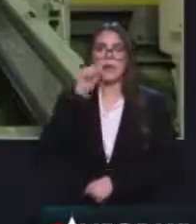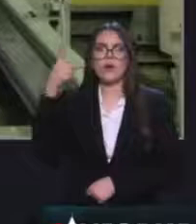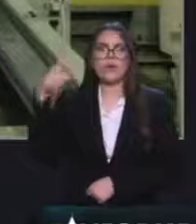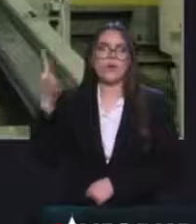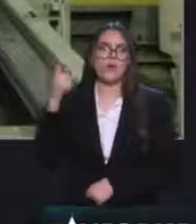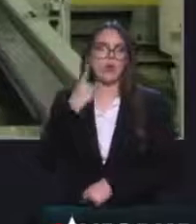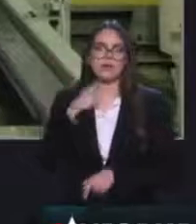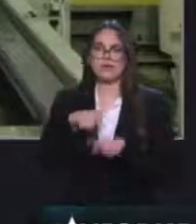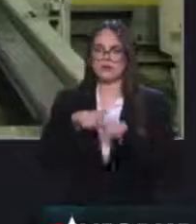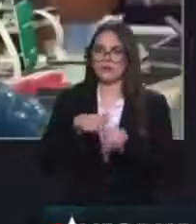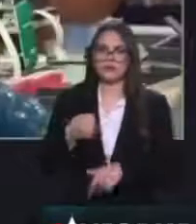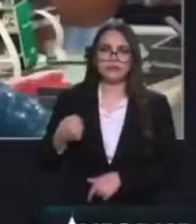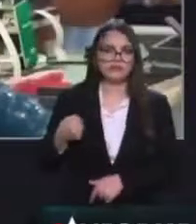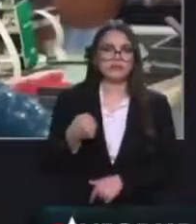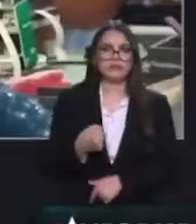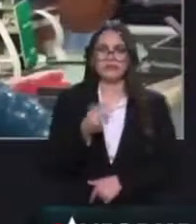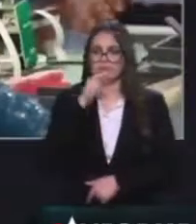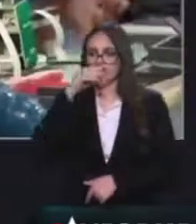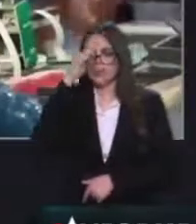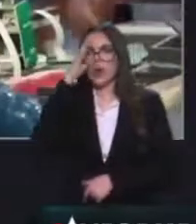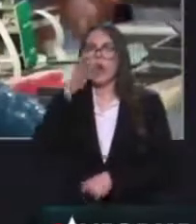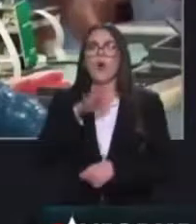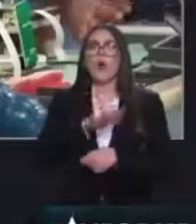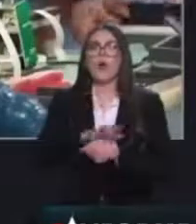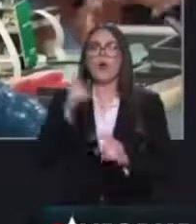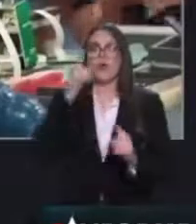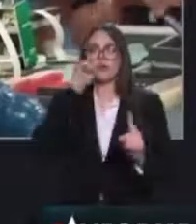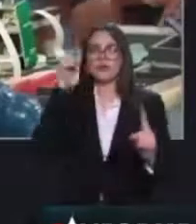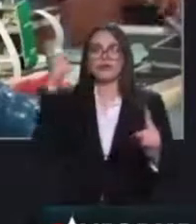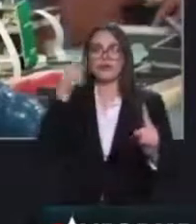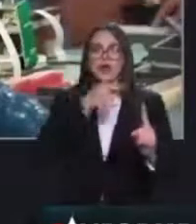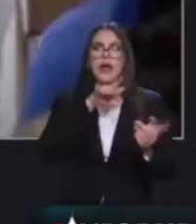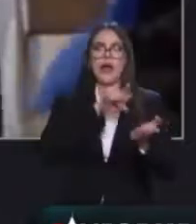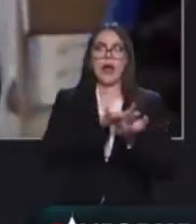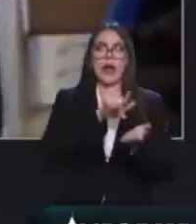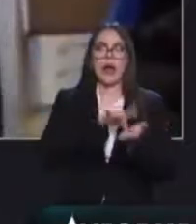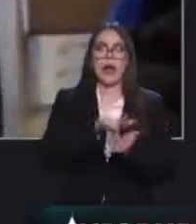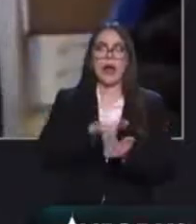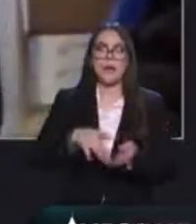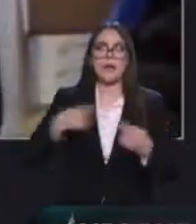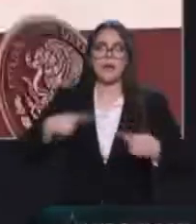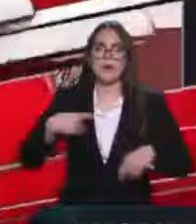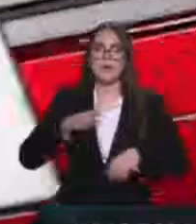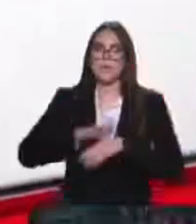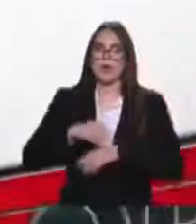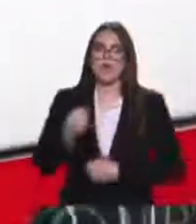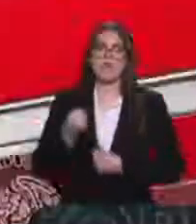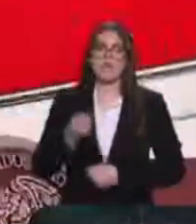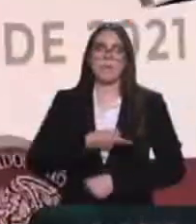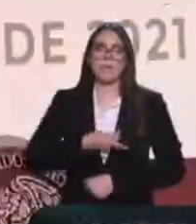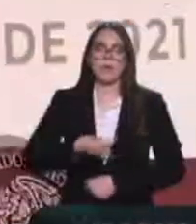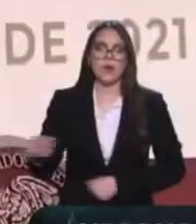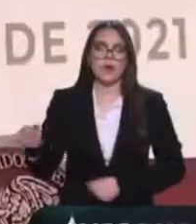se mantendrá, que es, ¿cuál? Por el bien de todos, primero los pobres.